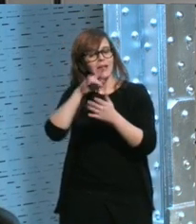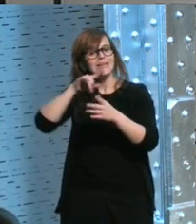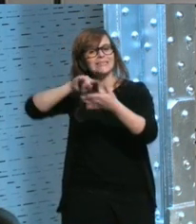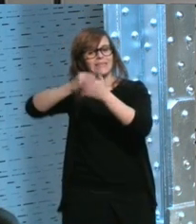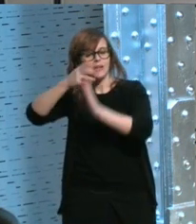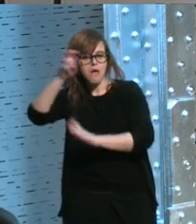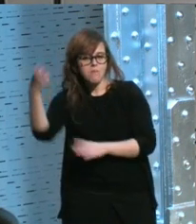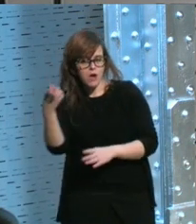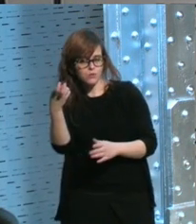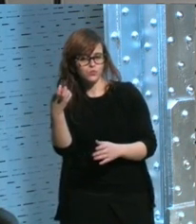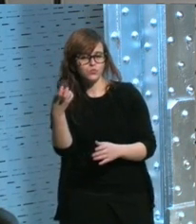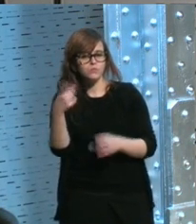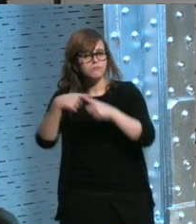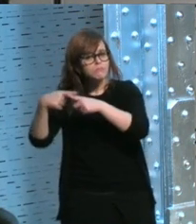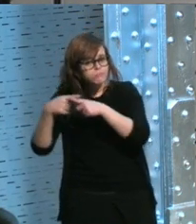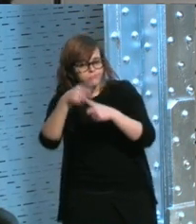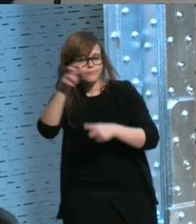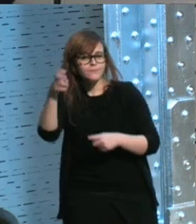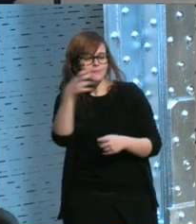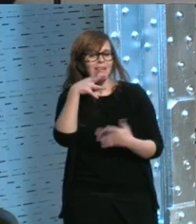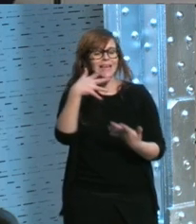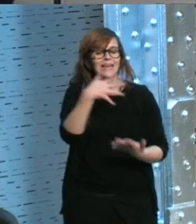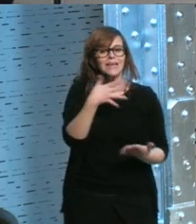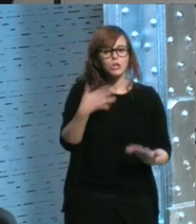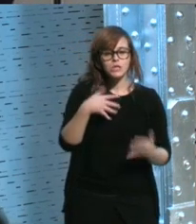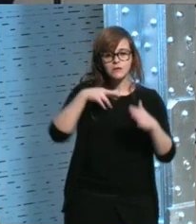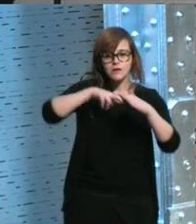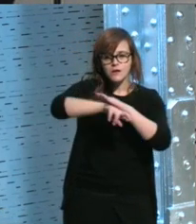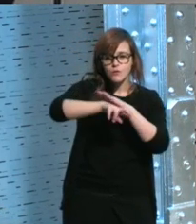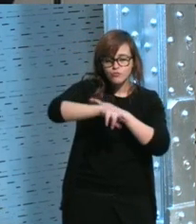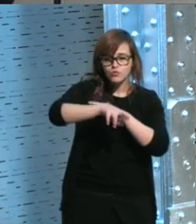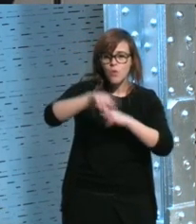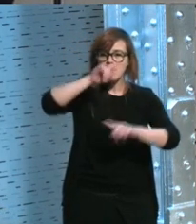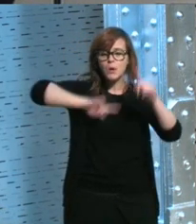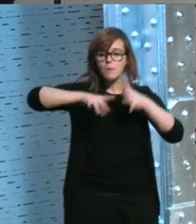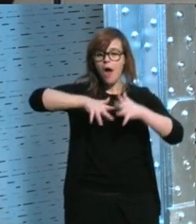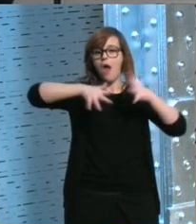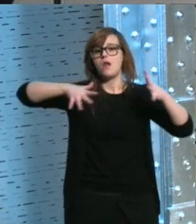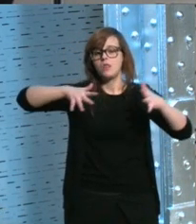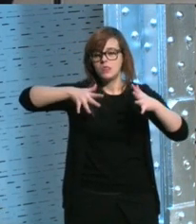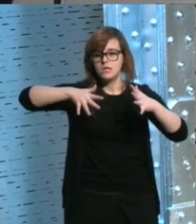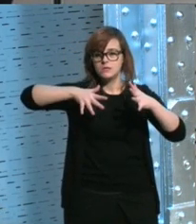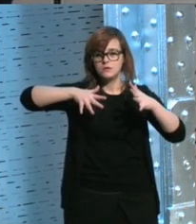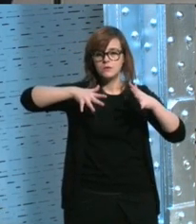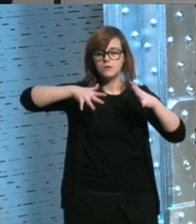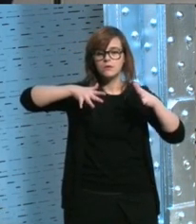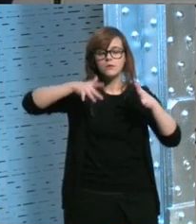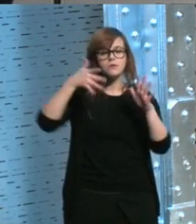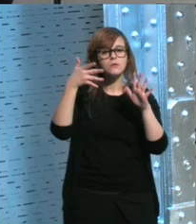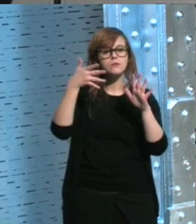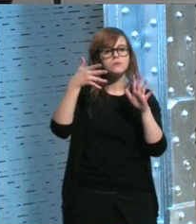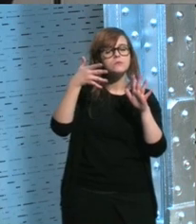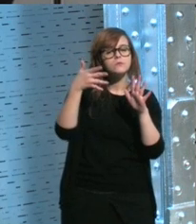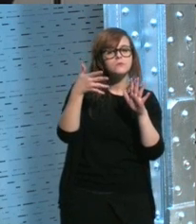Entonces, no, el problema del recurso grande no está resuelto en muchas